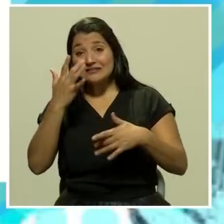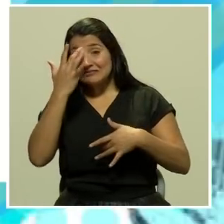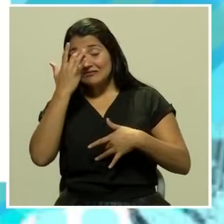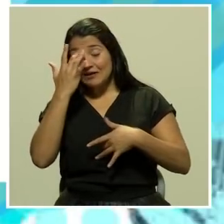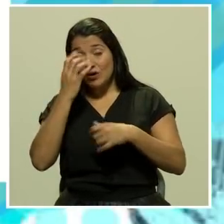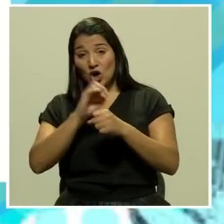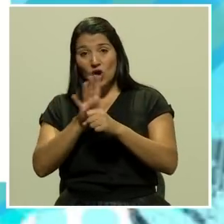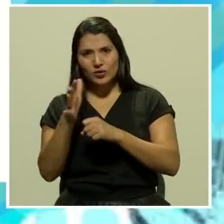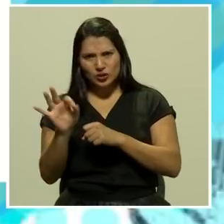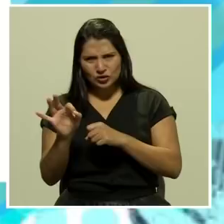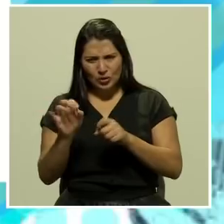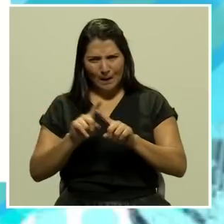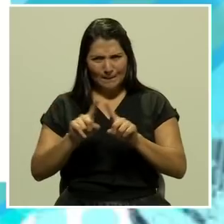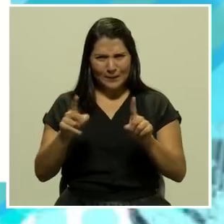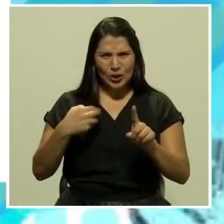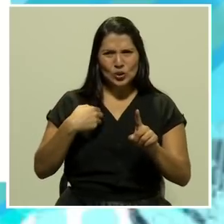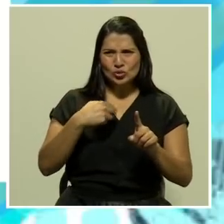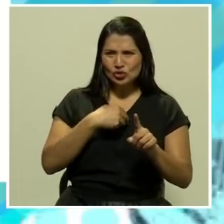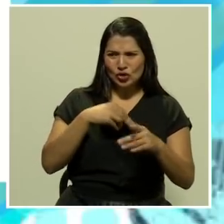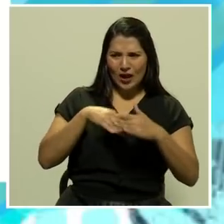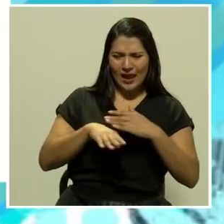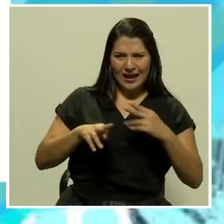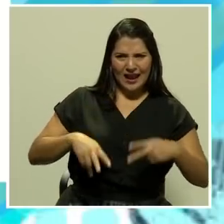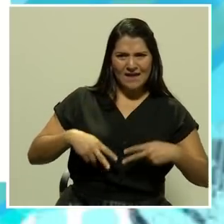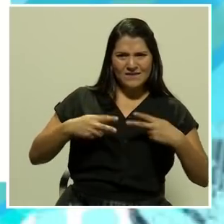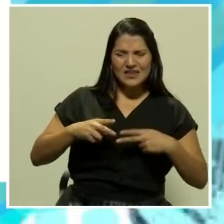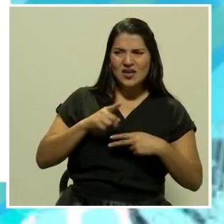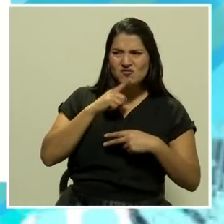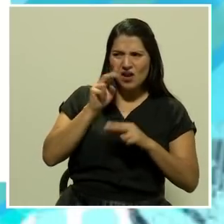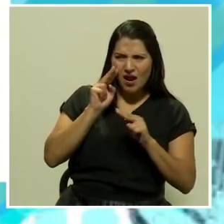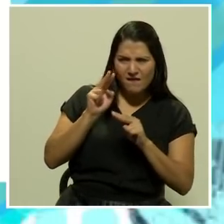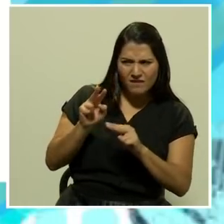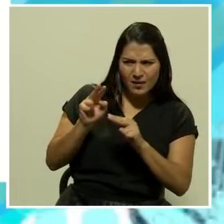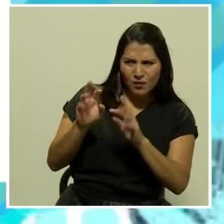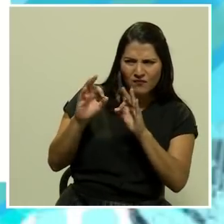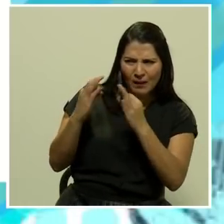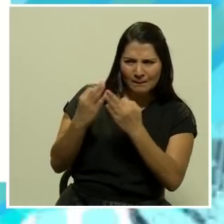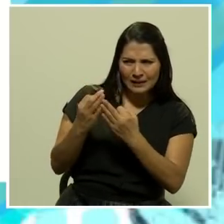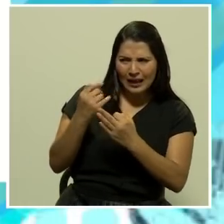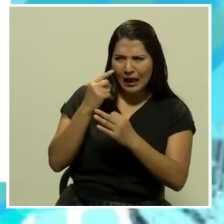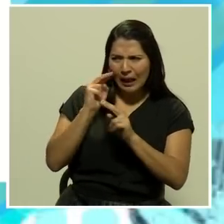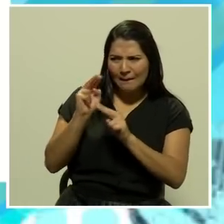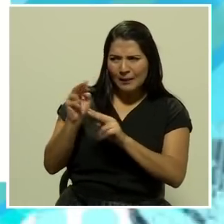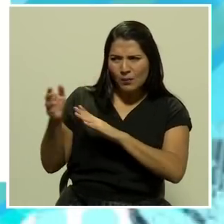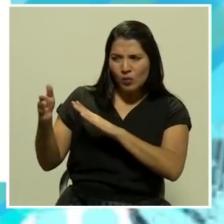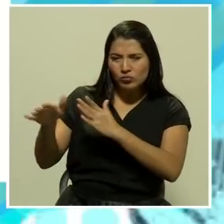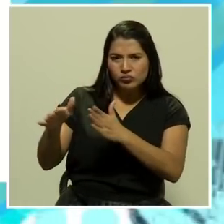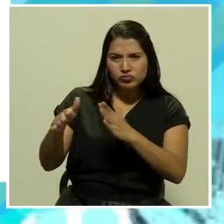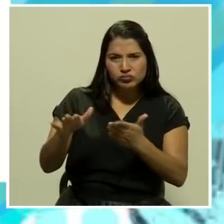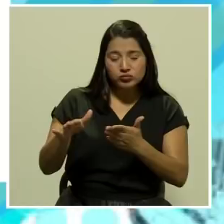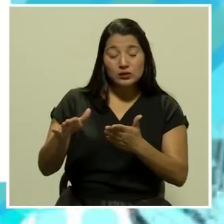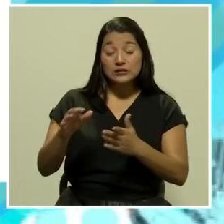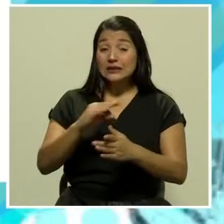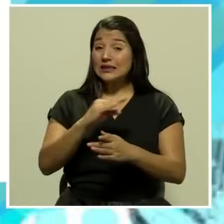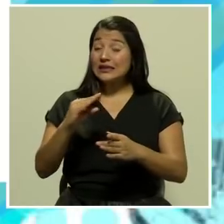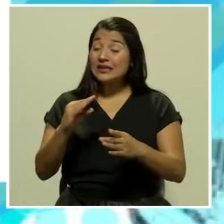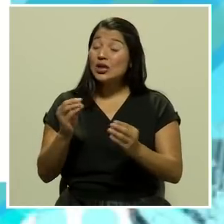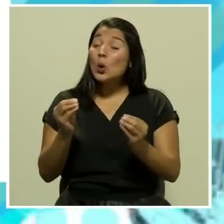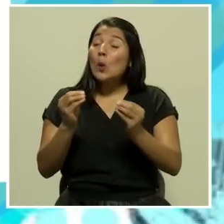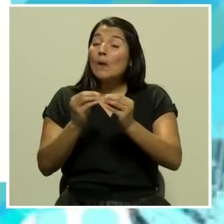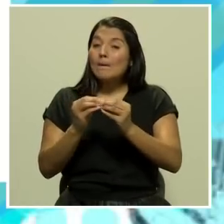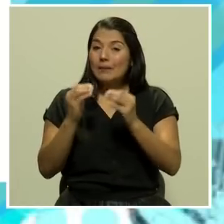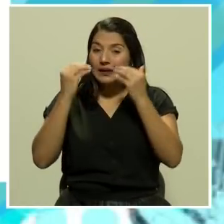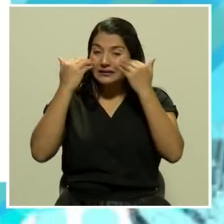sí, vos lo ves en los diferentes lugares, con las diferentes familias, y lo más triste de todo es que hay población que no